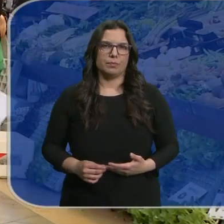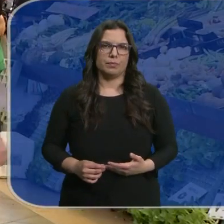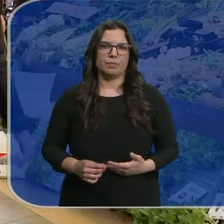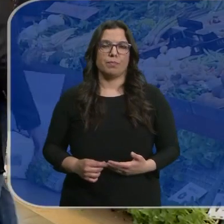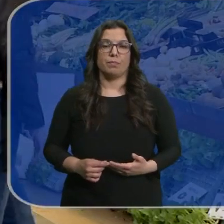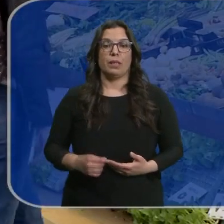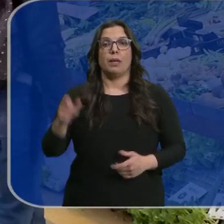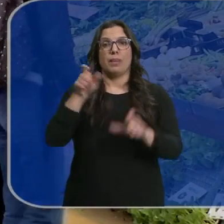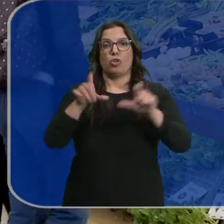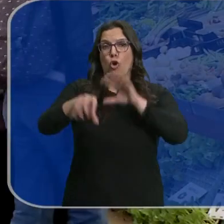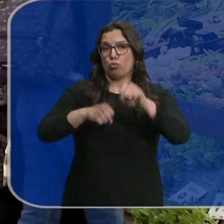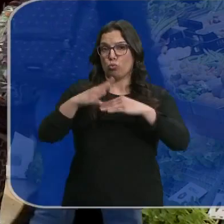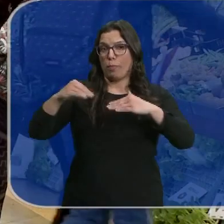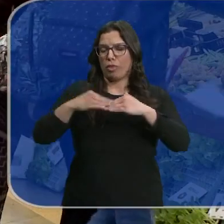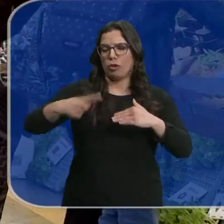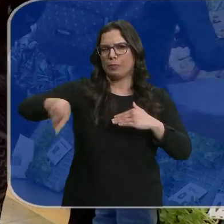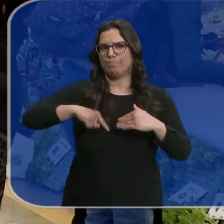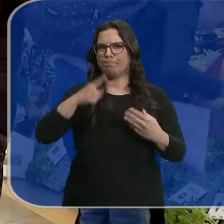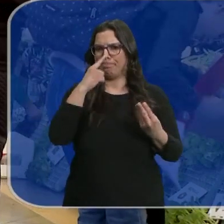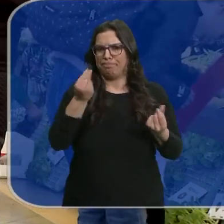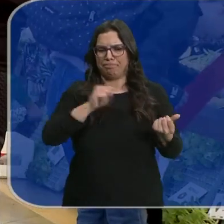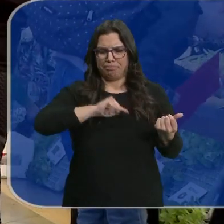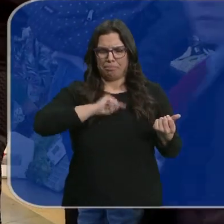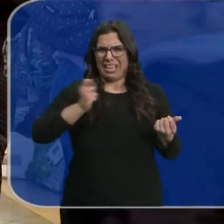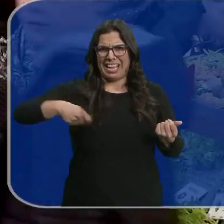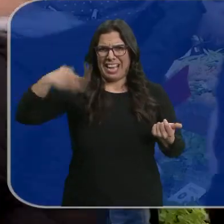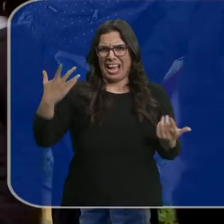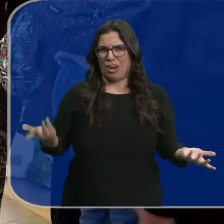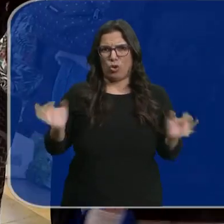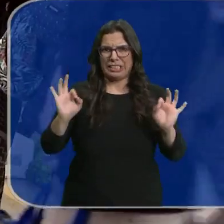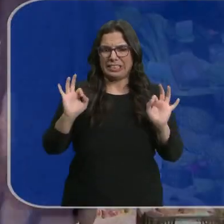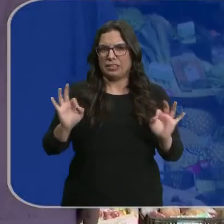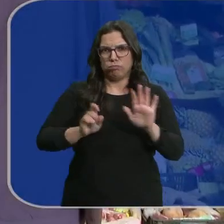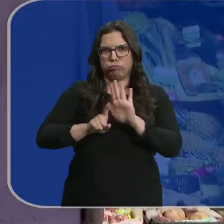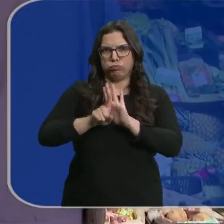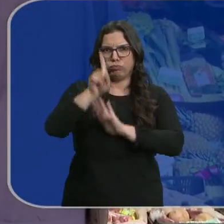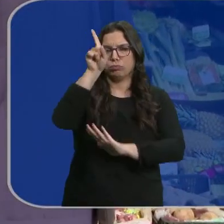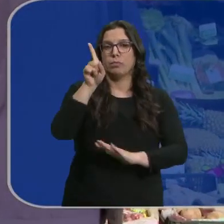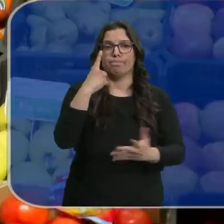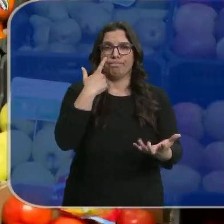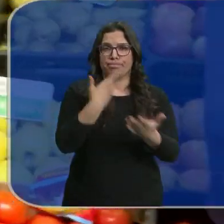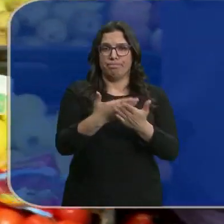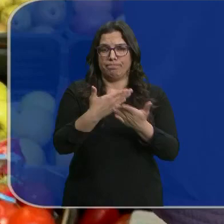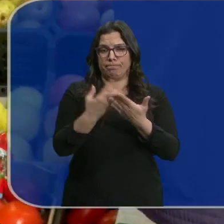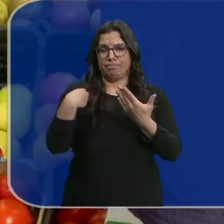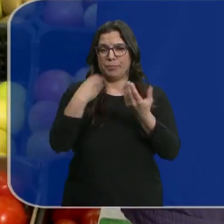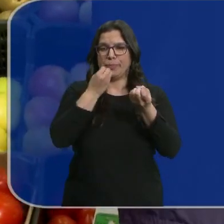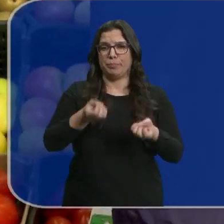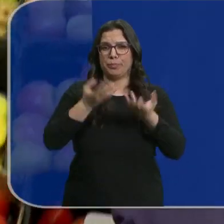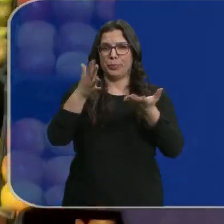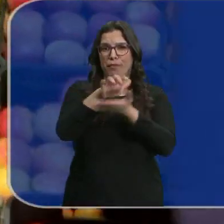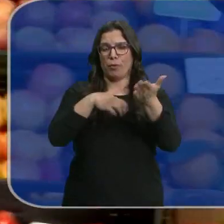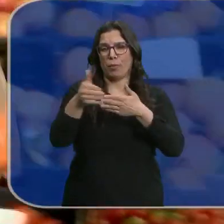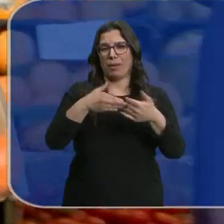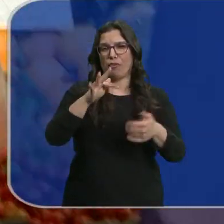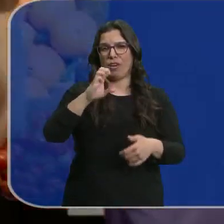La percepción de los consumidores es que la cesta de la compra está cada vez más cara y no ha dejado de subir. Algo que corrobora ese avance del informe de Facua,